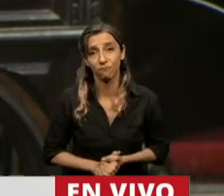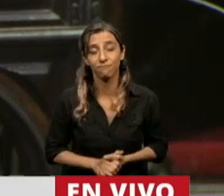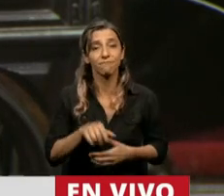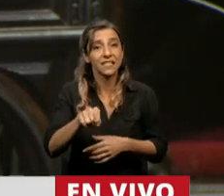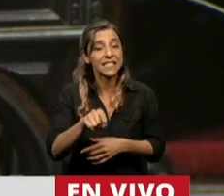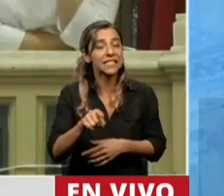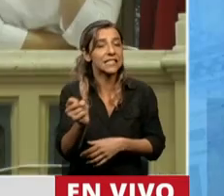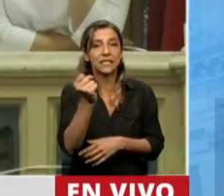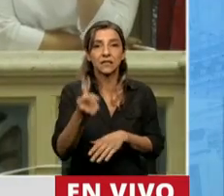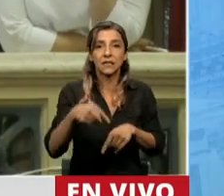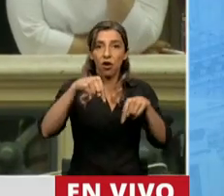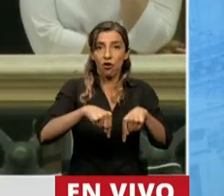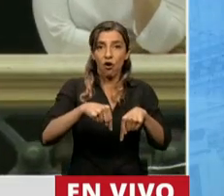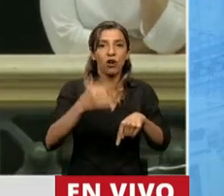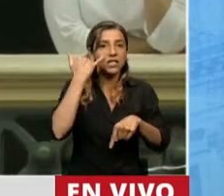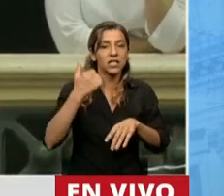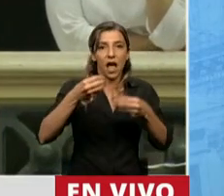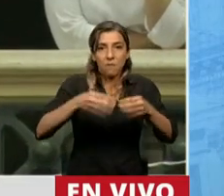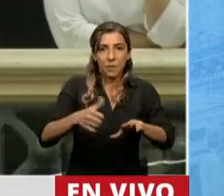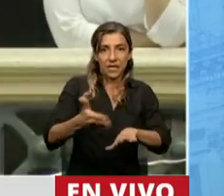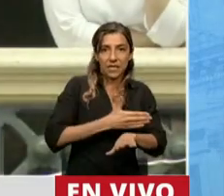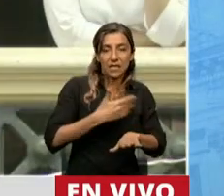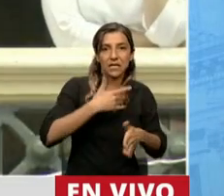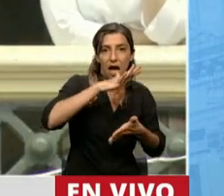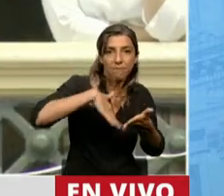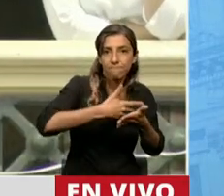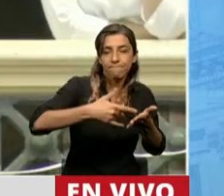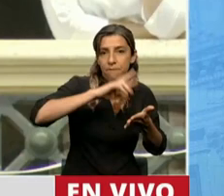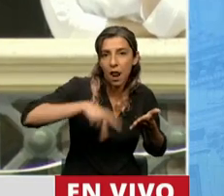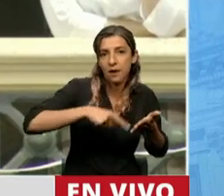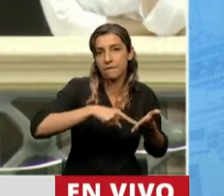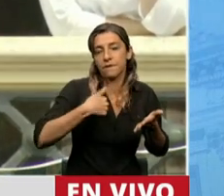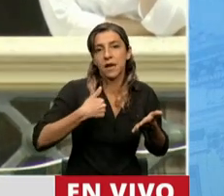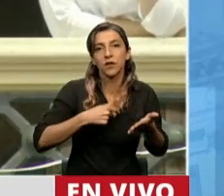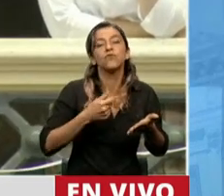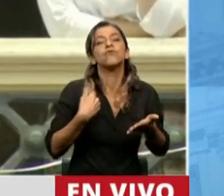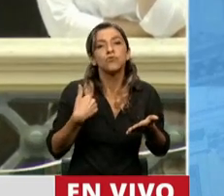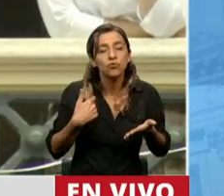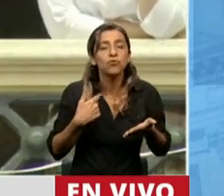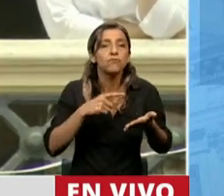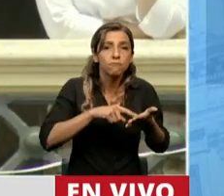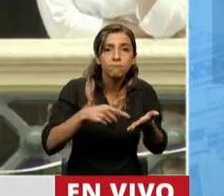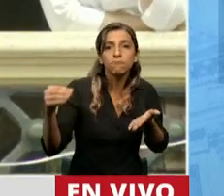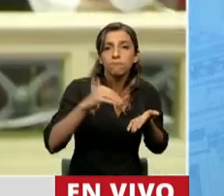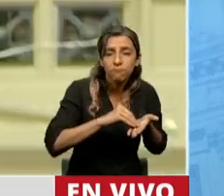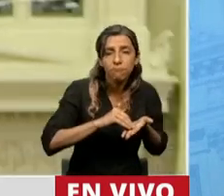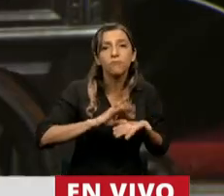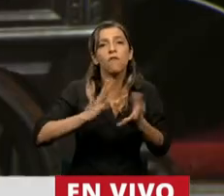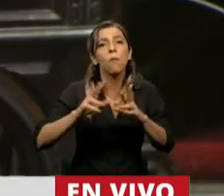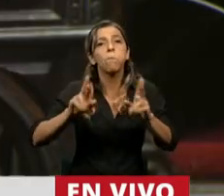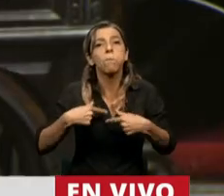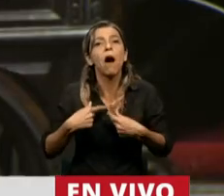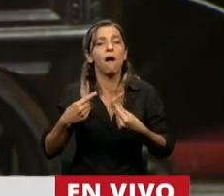popular que se complemente con políticas de empleo, con